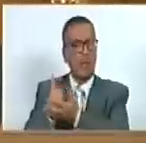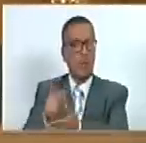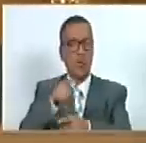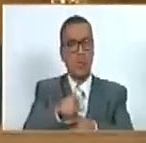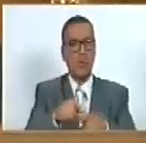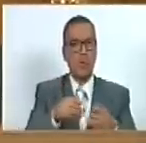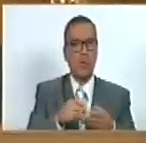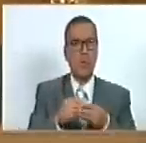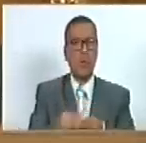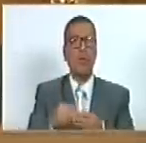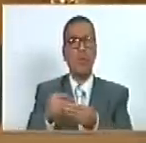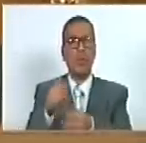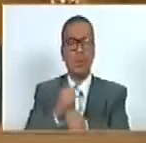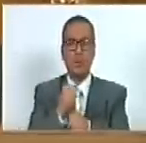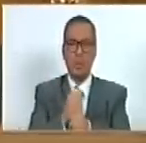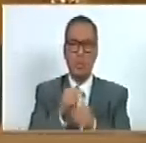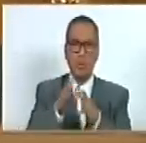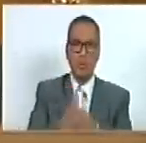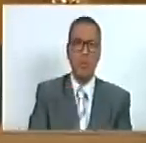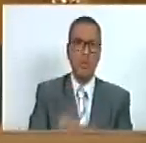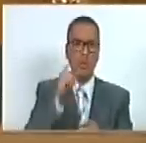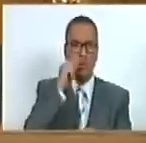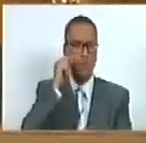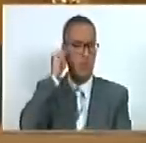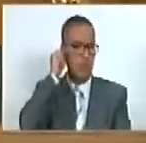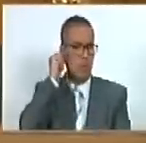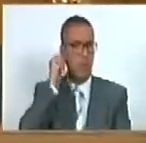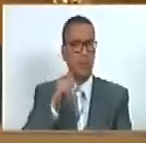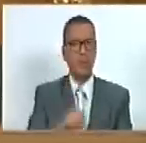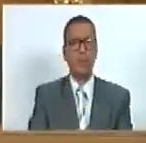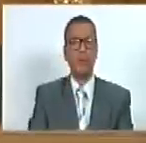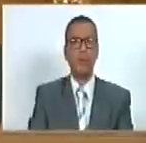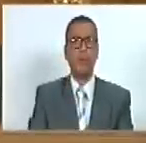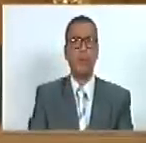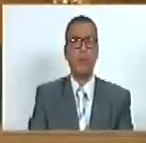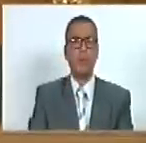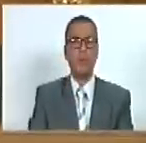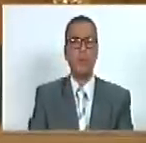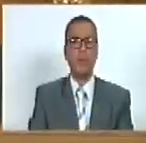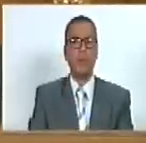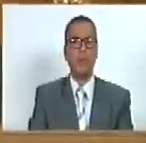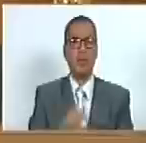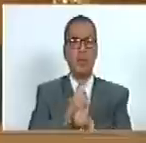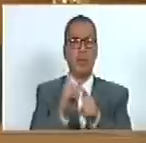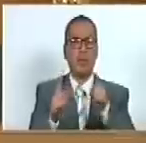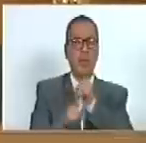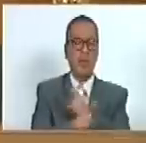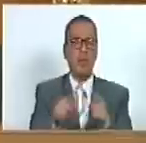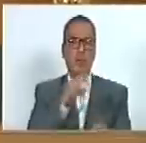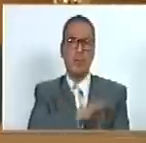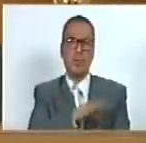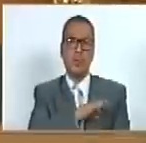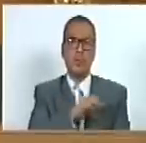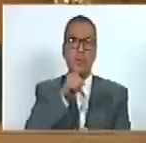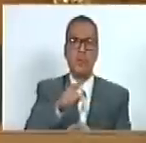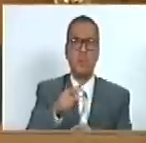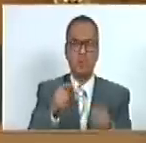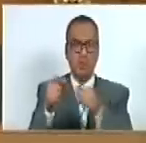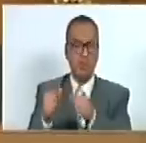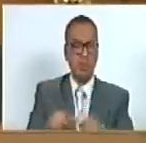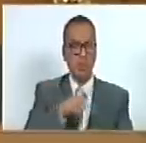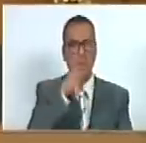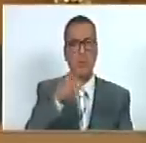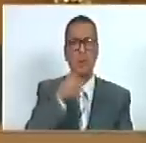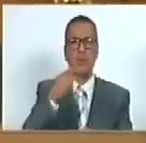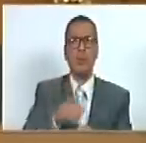reivindicar el papel protagónico de las trabajadoras y trabajadores en la transformación social, económica y